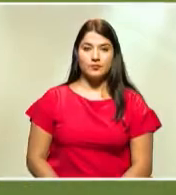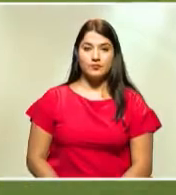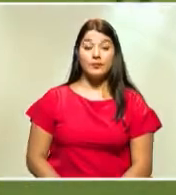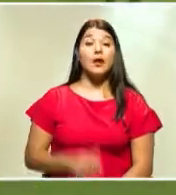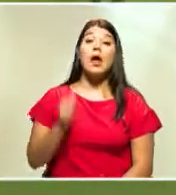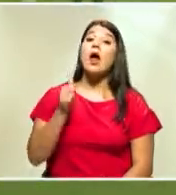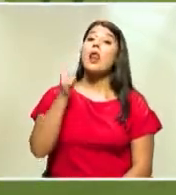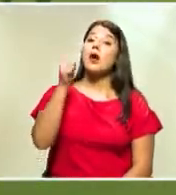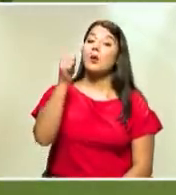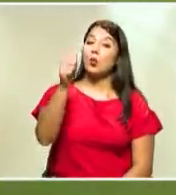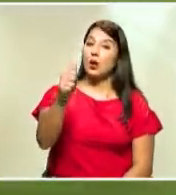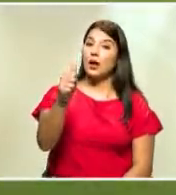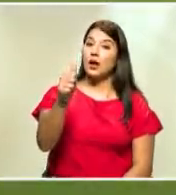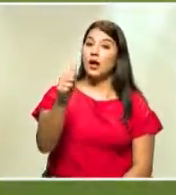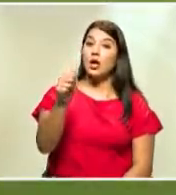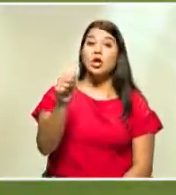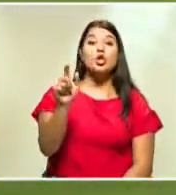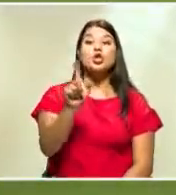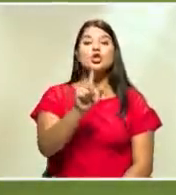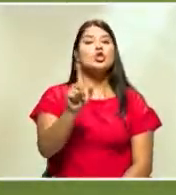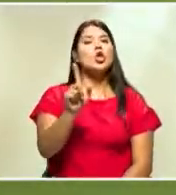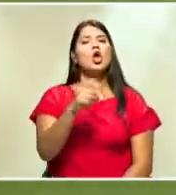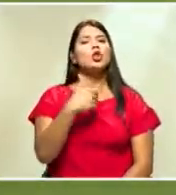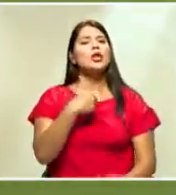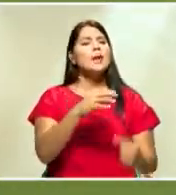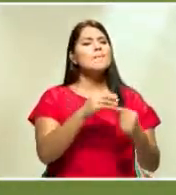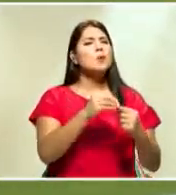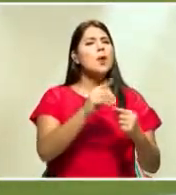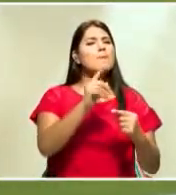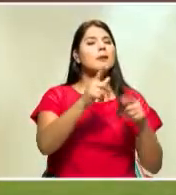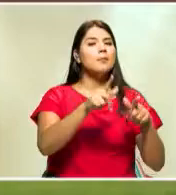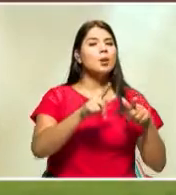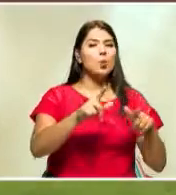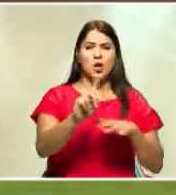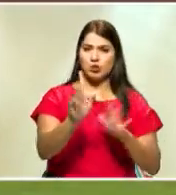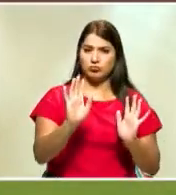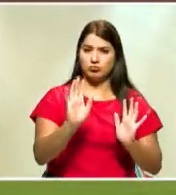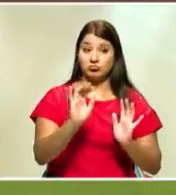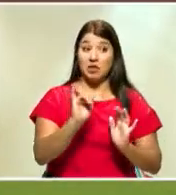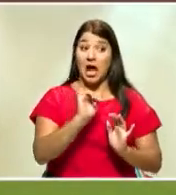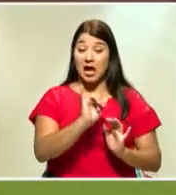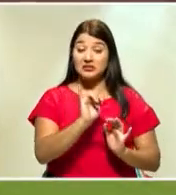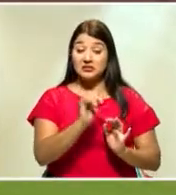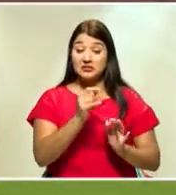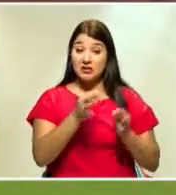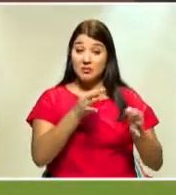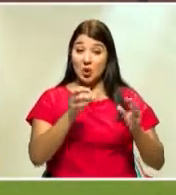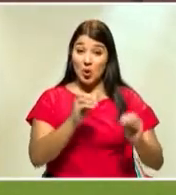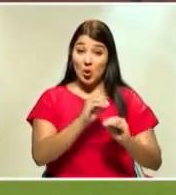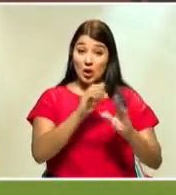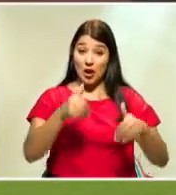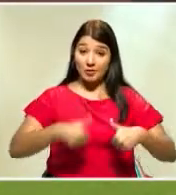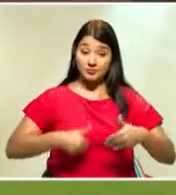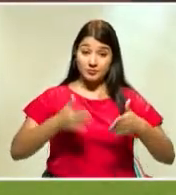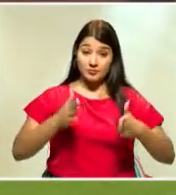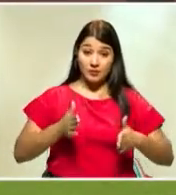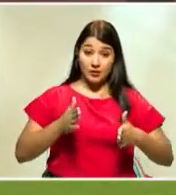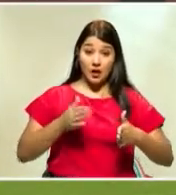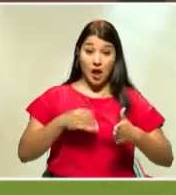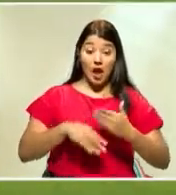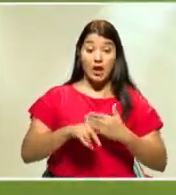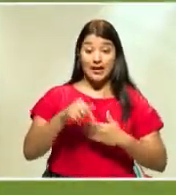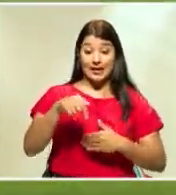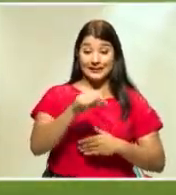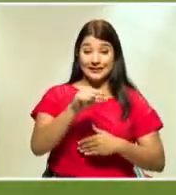Liga Deportiva Alajuelense no tiene como prioridad el liderato de la tabla. Así de claro fue su estratega Andrés Carevique en una semana